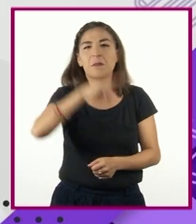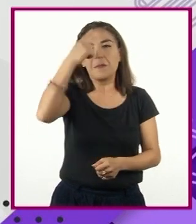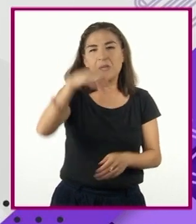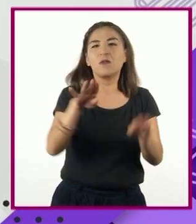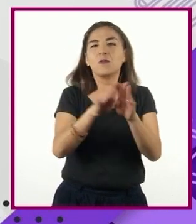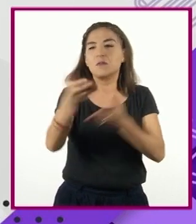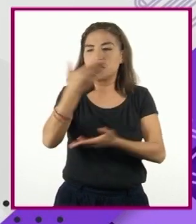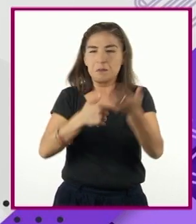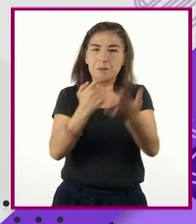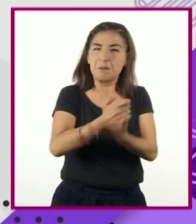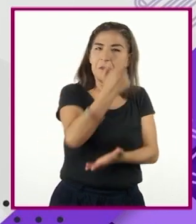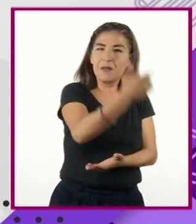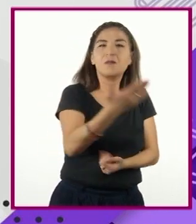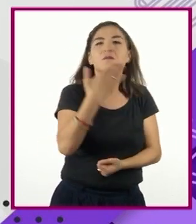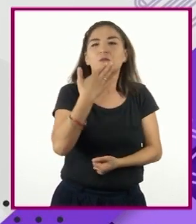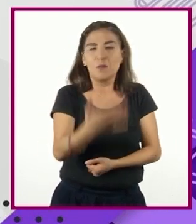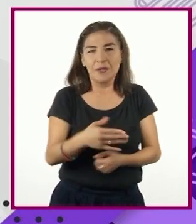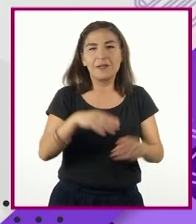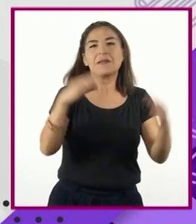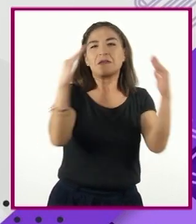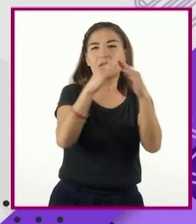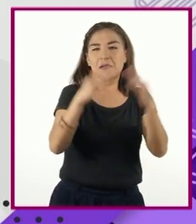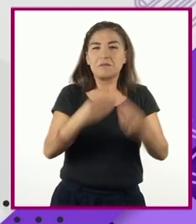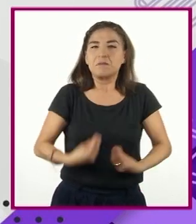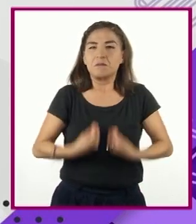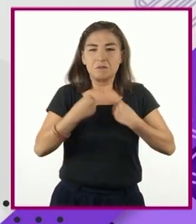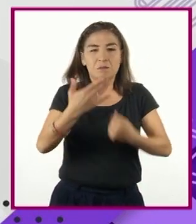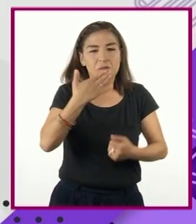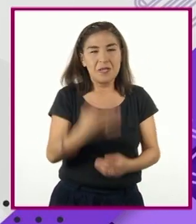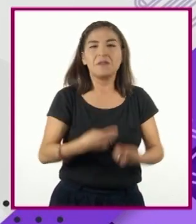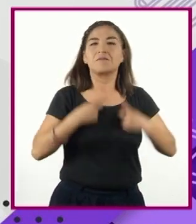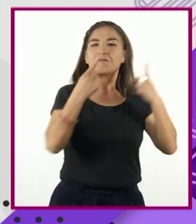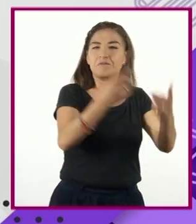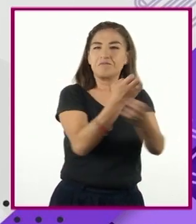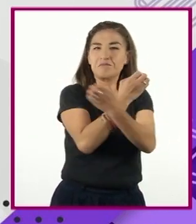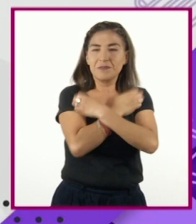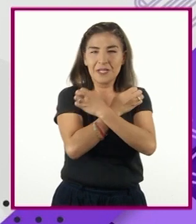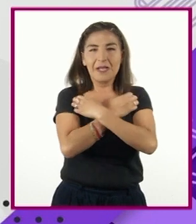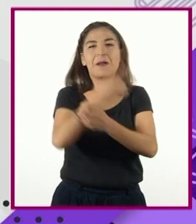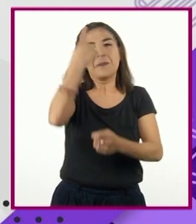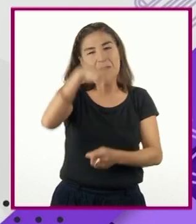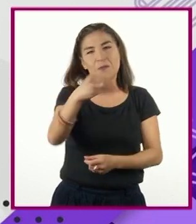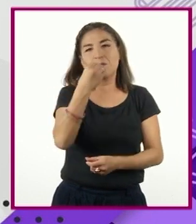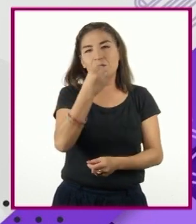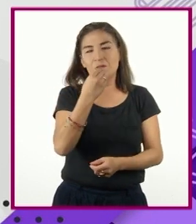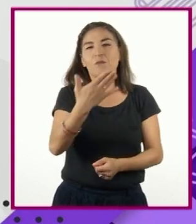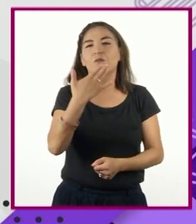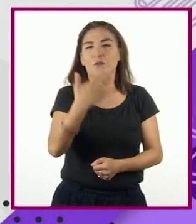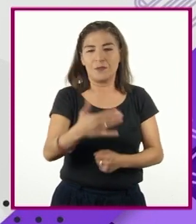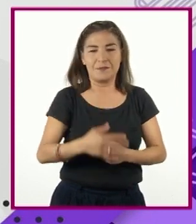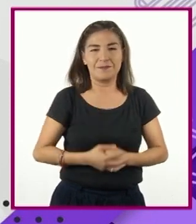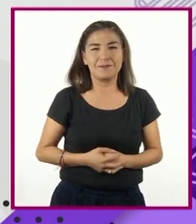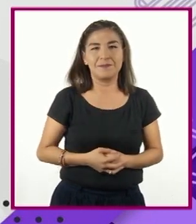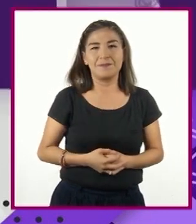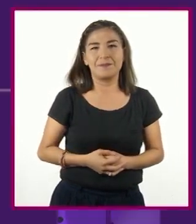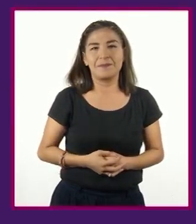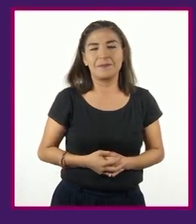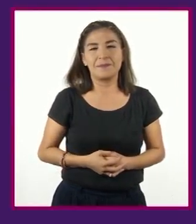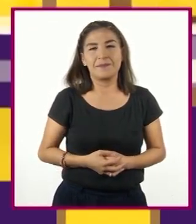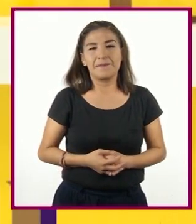bien remunerado, habitabilidad de viviendas, acceso a la educación y a una alimentación adecuada.